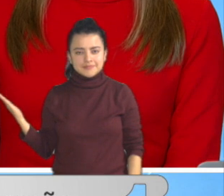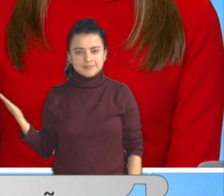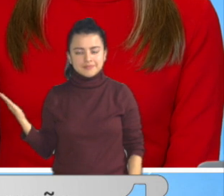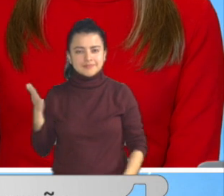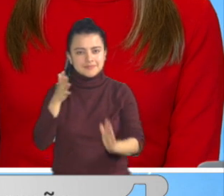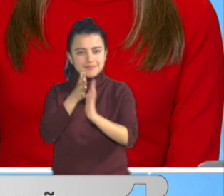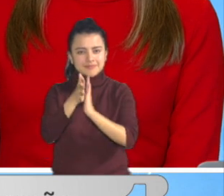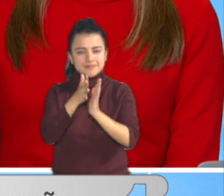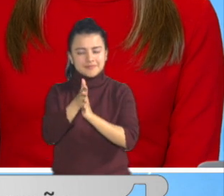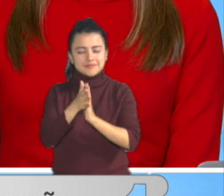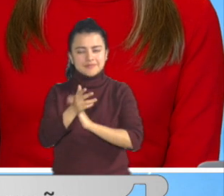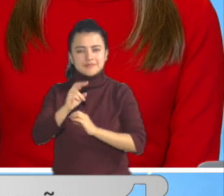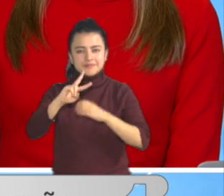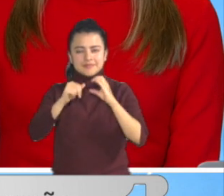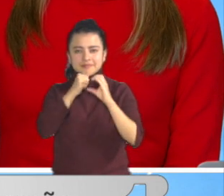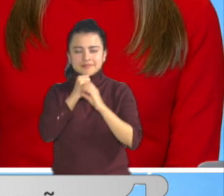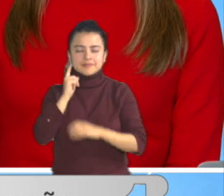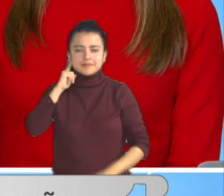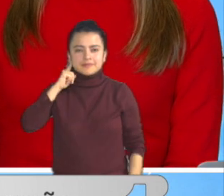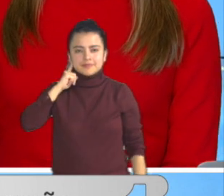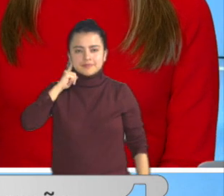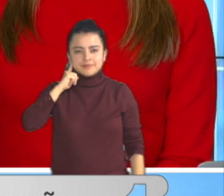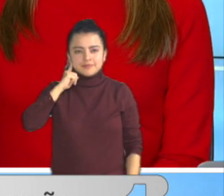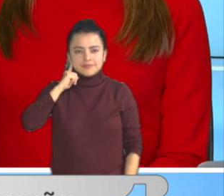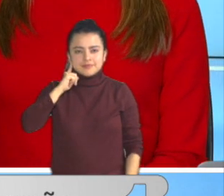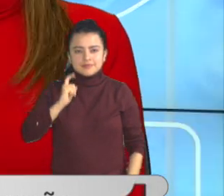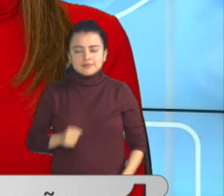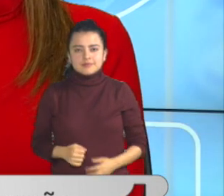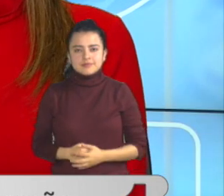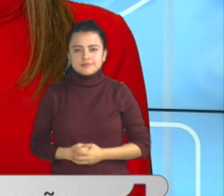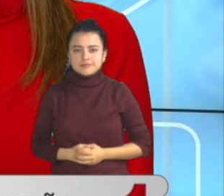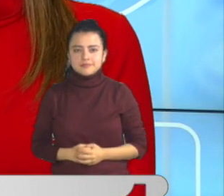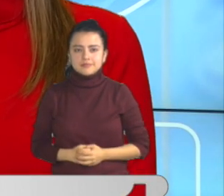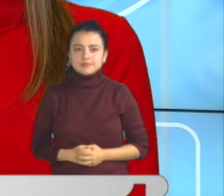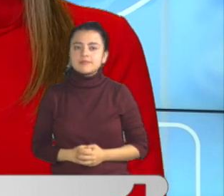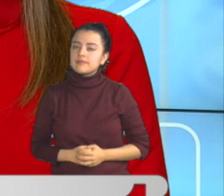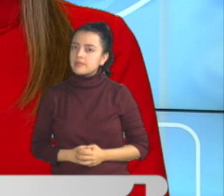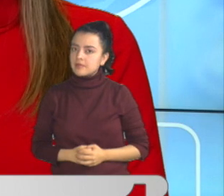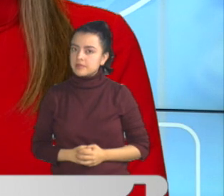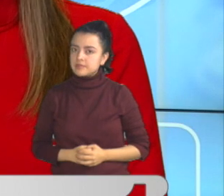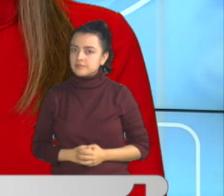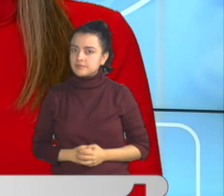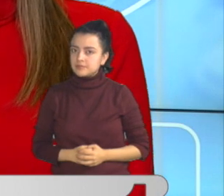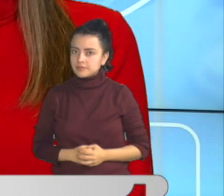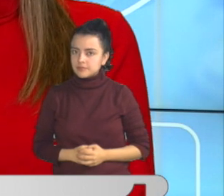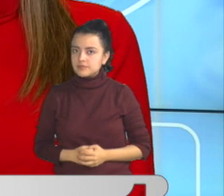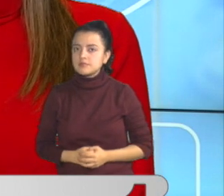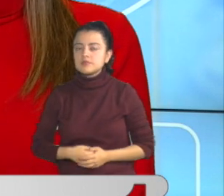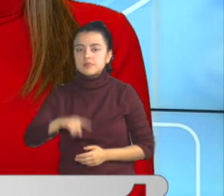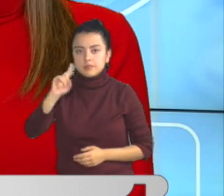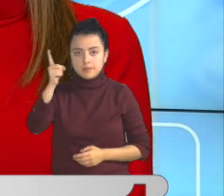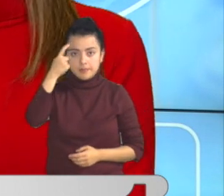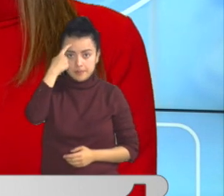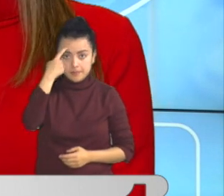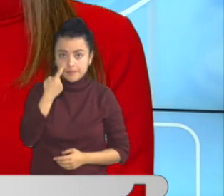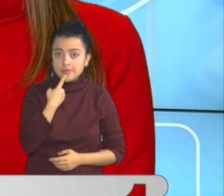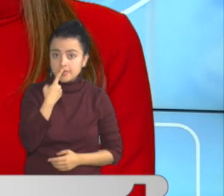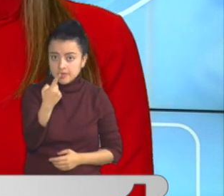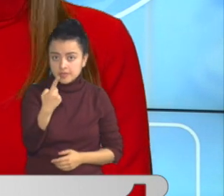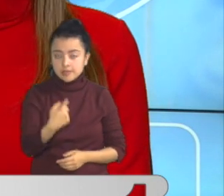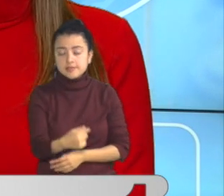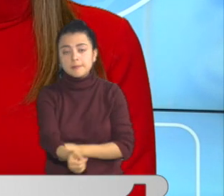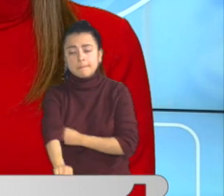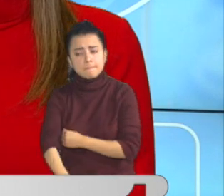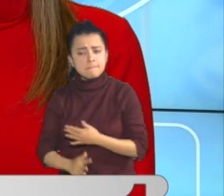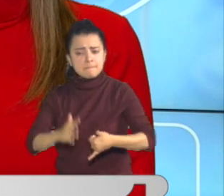María Sandoval, Noticentro 1 CMI. Lina, muchas gracias. El gobierno nacional insiste en decir que la frontera con Venezuela